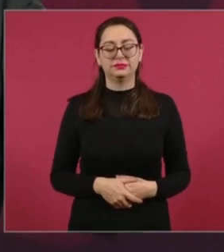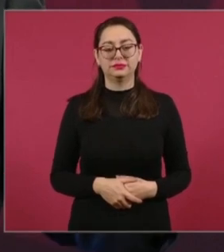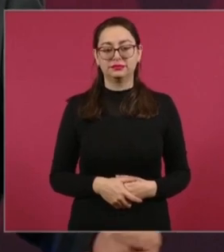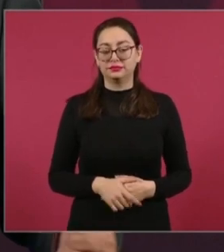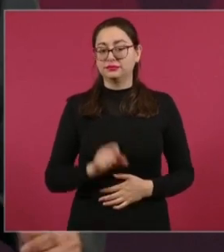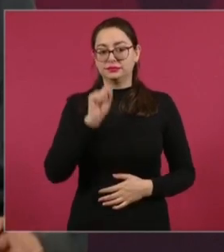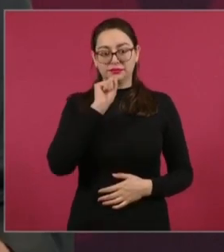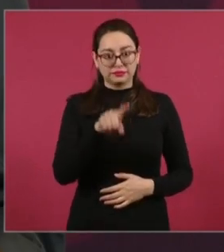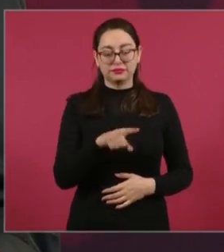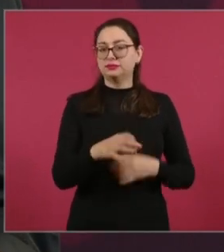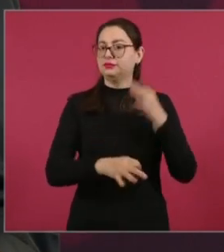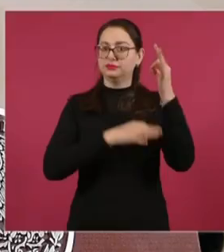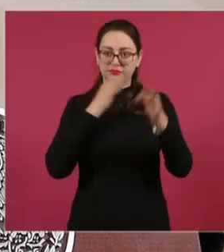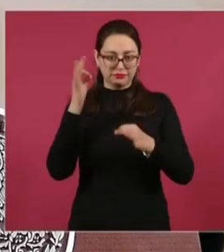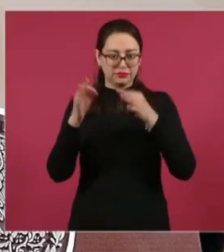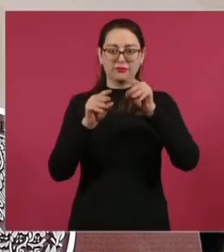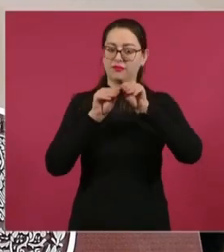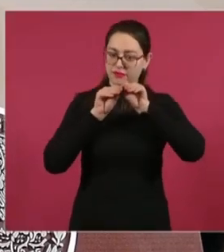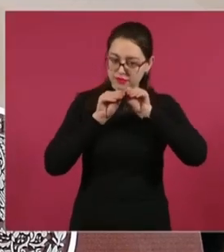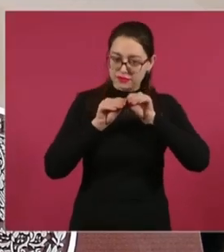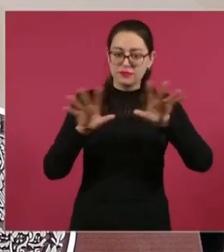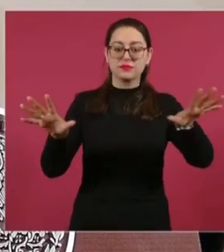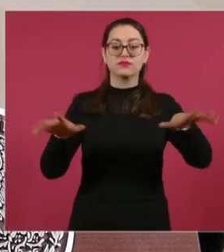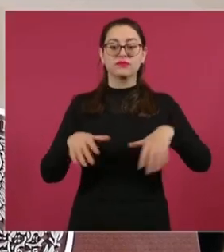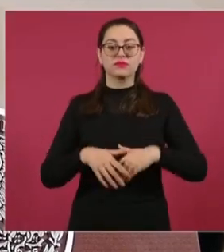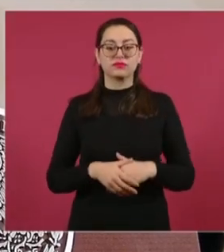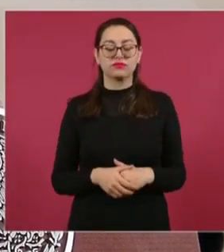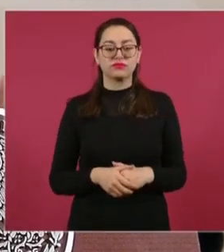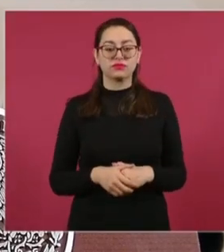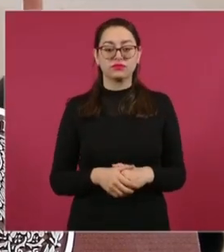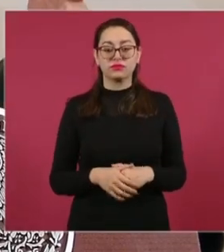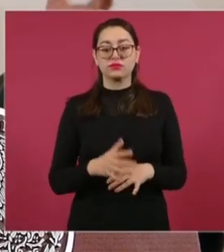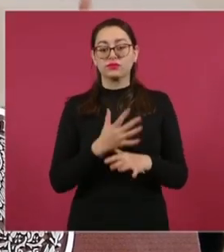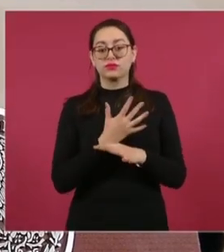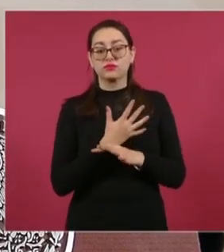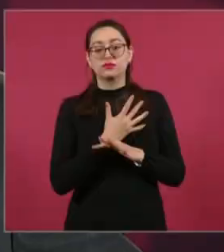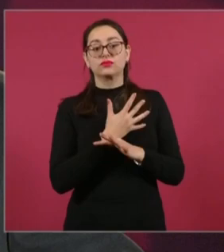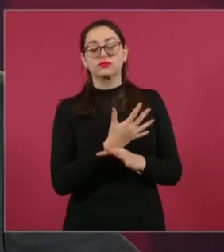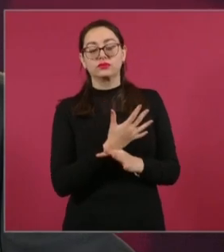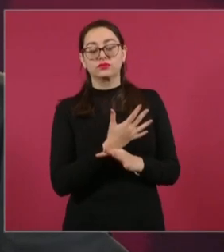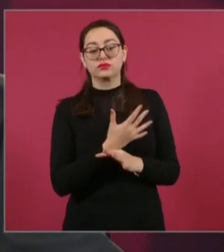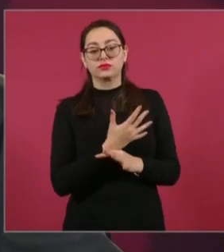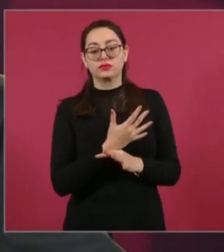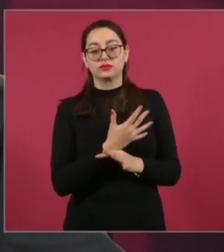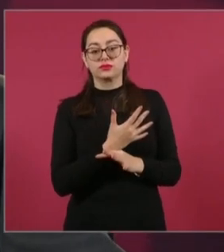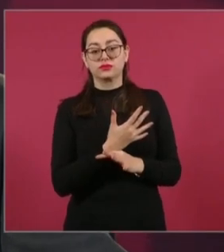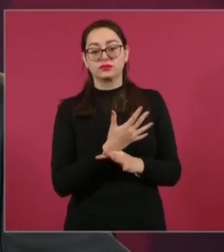también igual de que vamos a ganar,